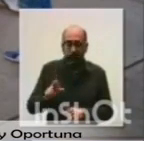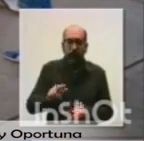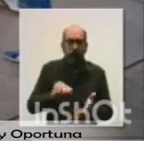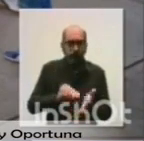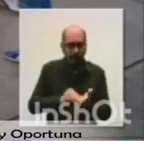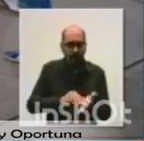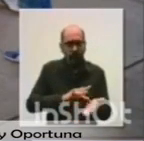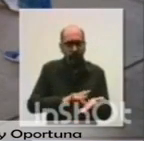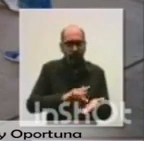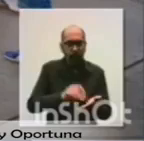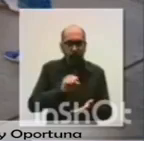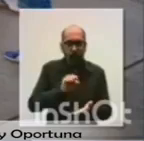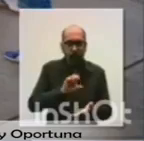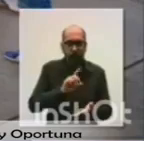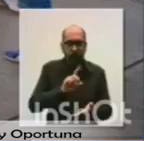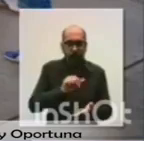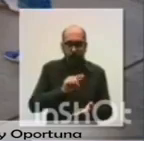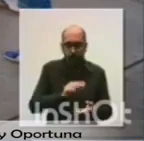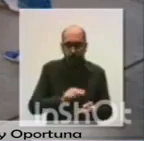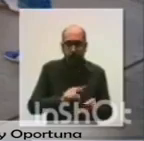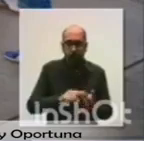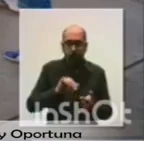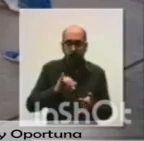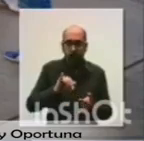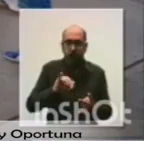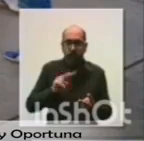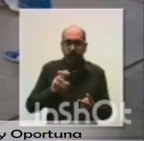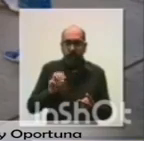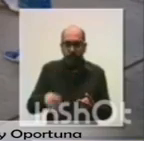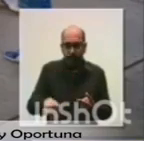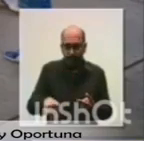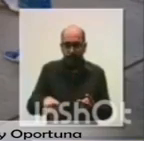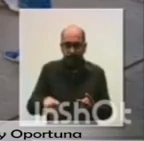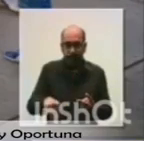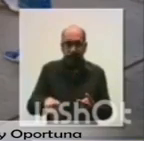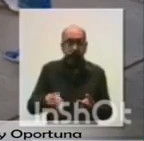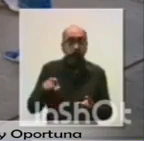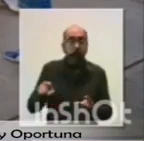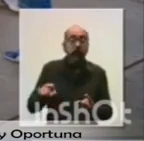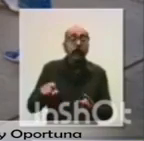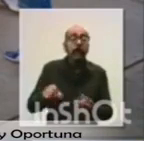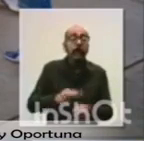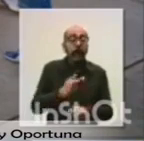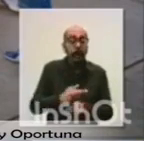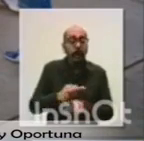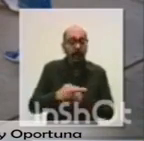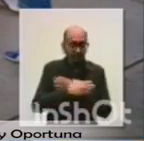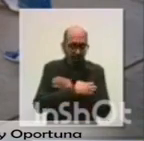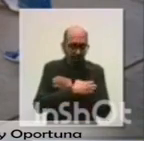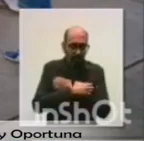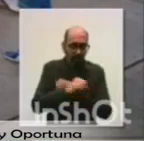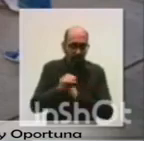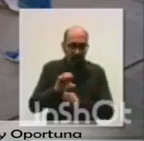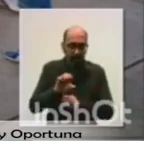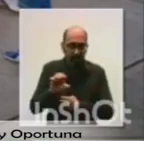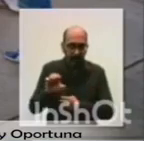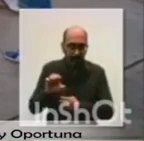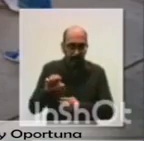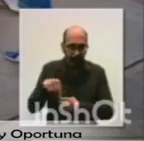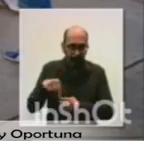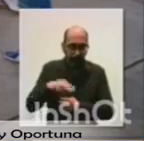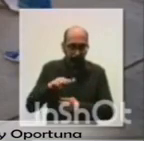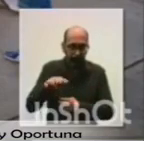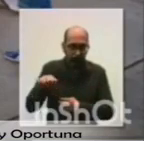SEDATU y al IBEM con el censo de damnificados. La Secretaría de Educación también siguen haciendo las